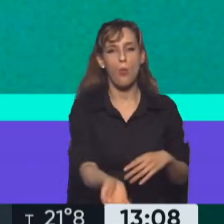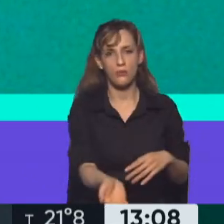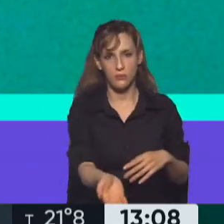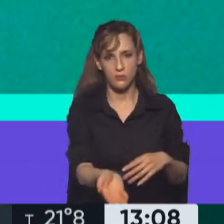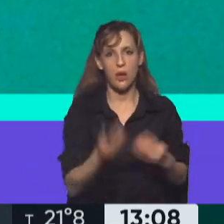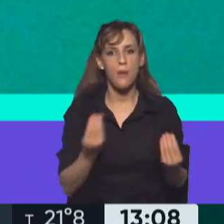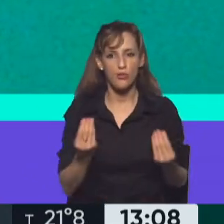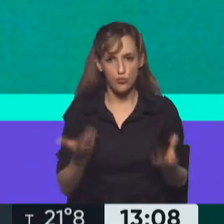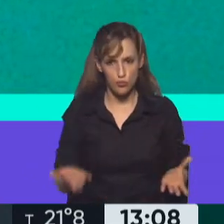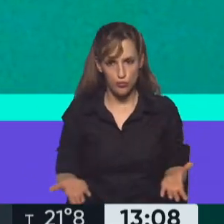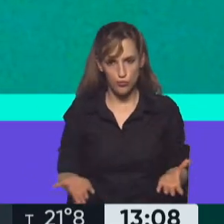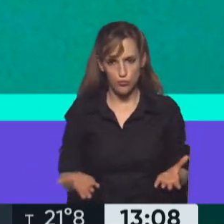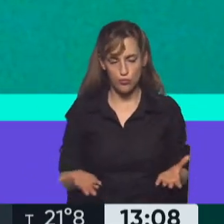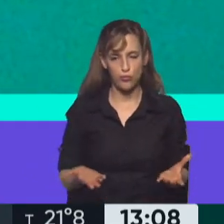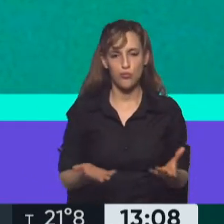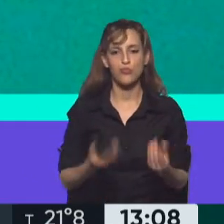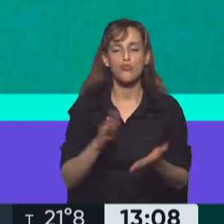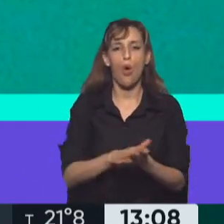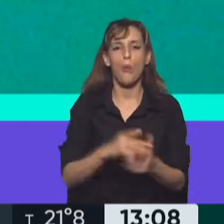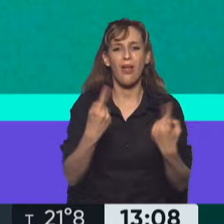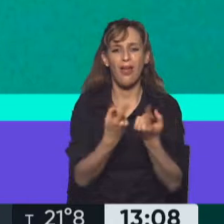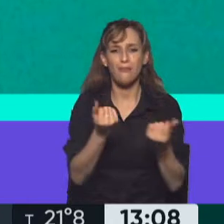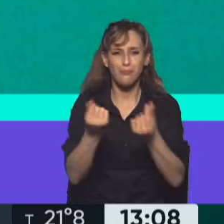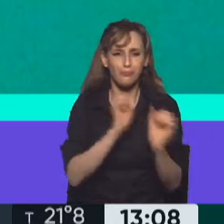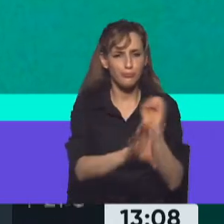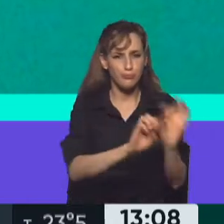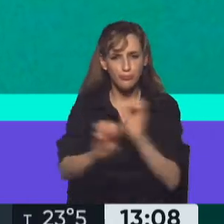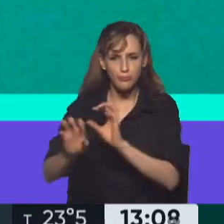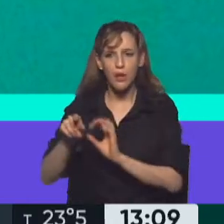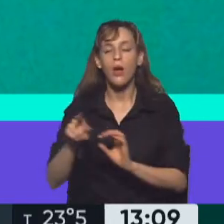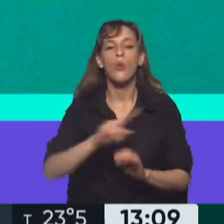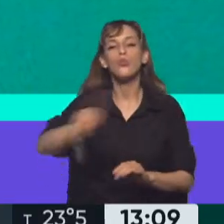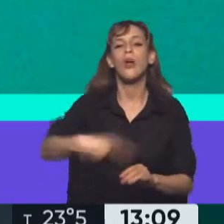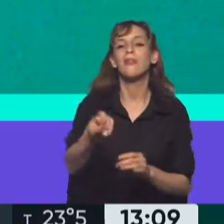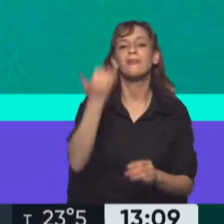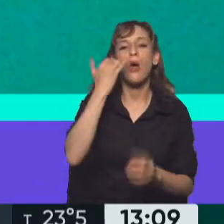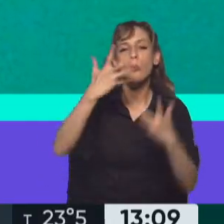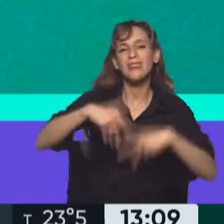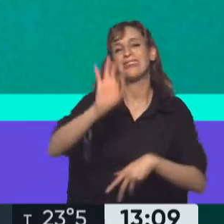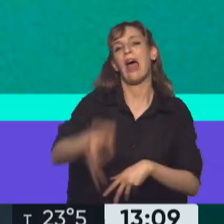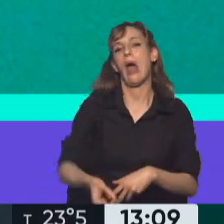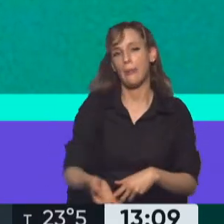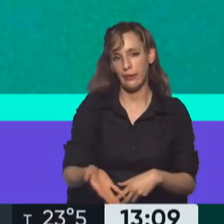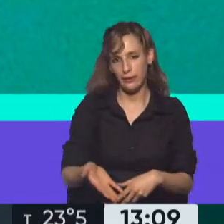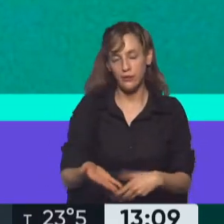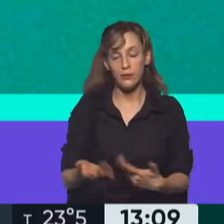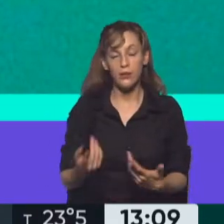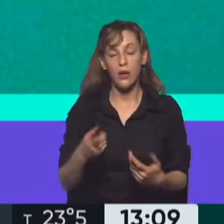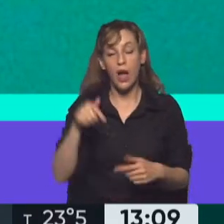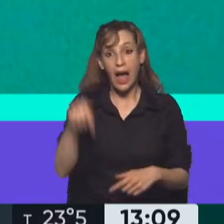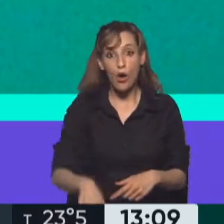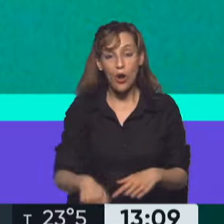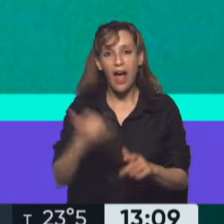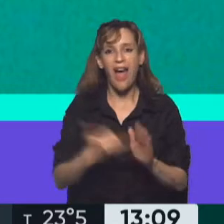la pandemia en materia de distribución del ingreso. Ustedes de entrada podrían decir, ya lo sabemos, peor. Bueno, la realidad es que ahora